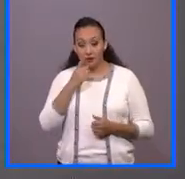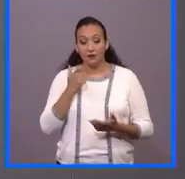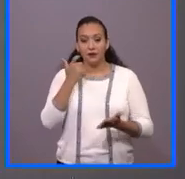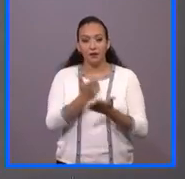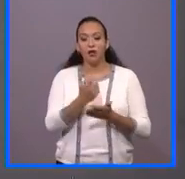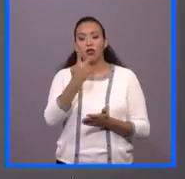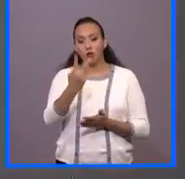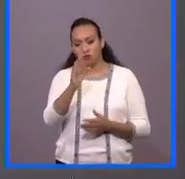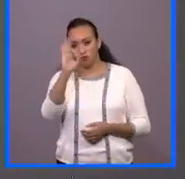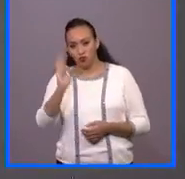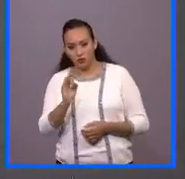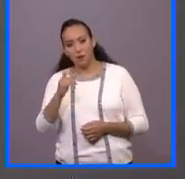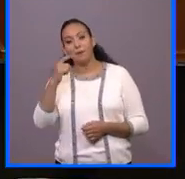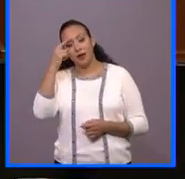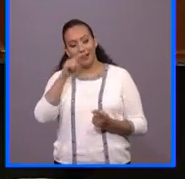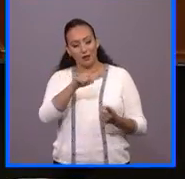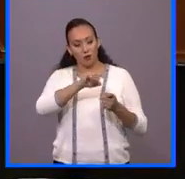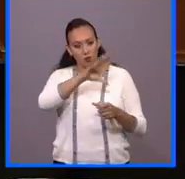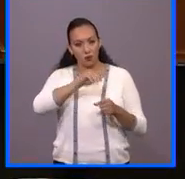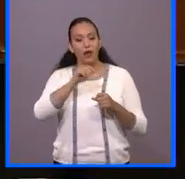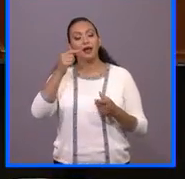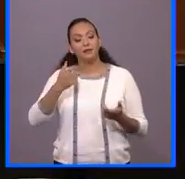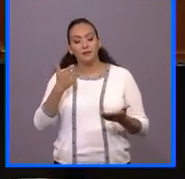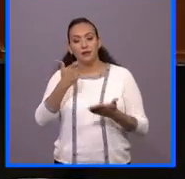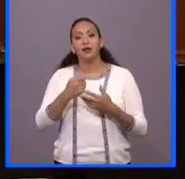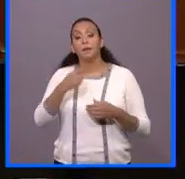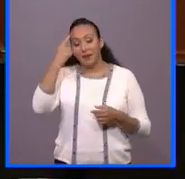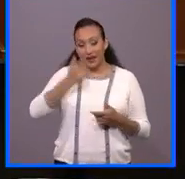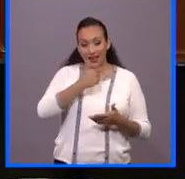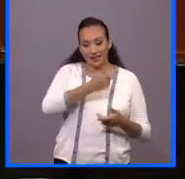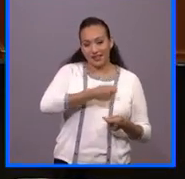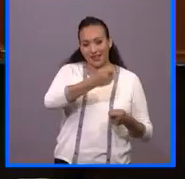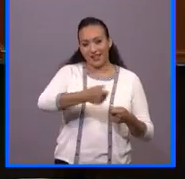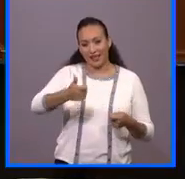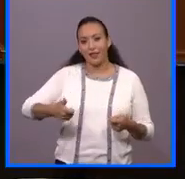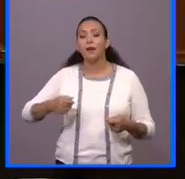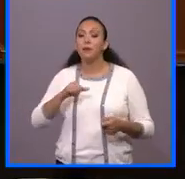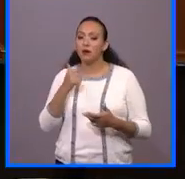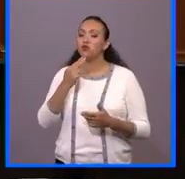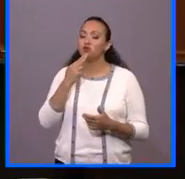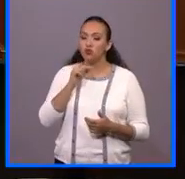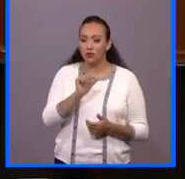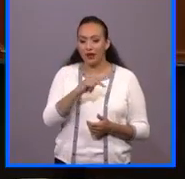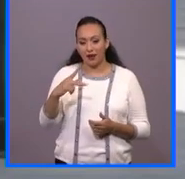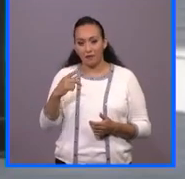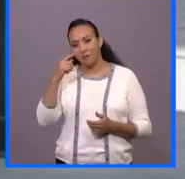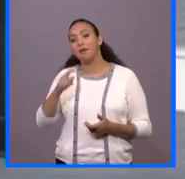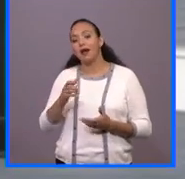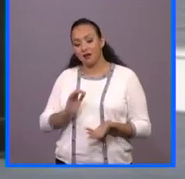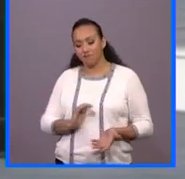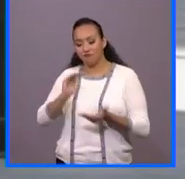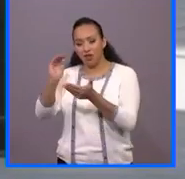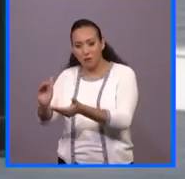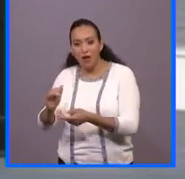de 2% del cobro total antes de impuestos por cada entrega que realizaban las plataformas digitales de paquetería,